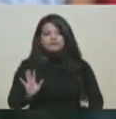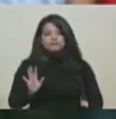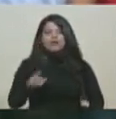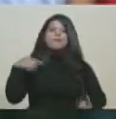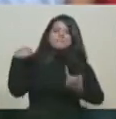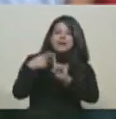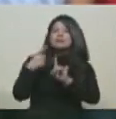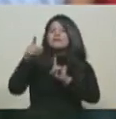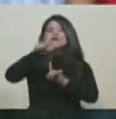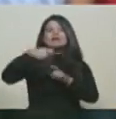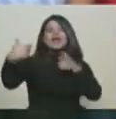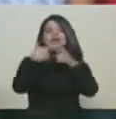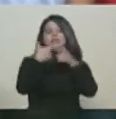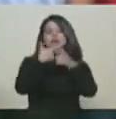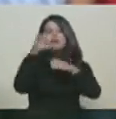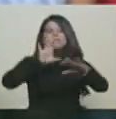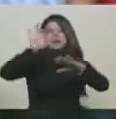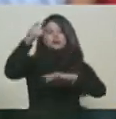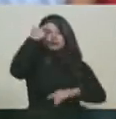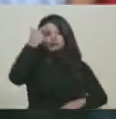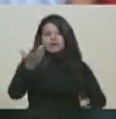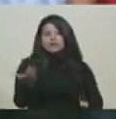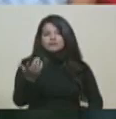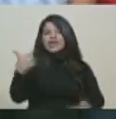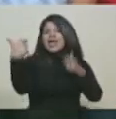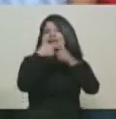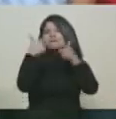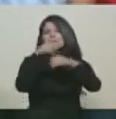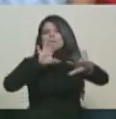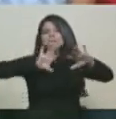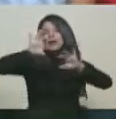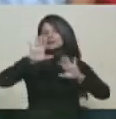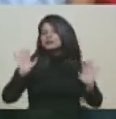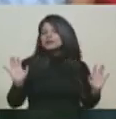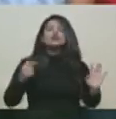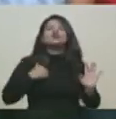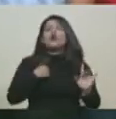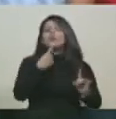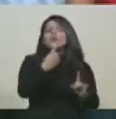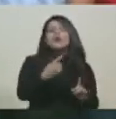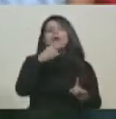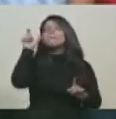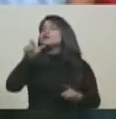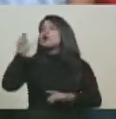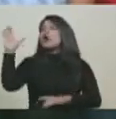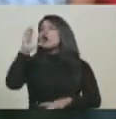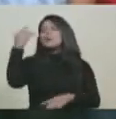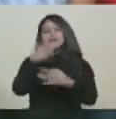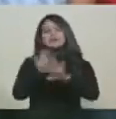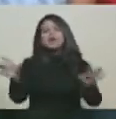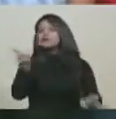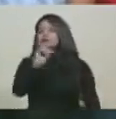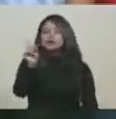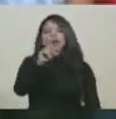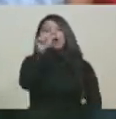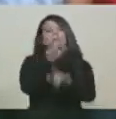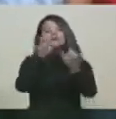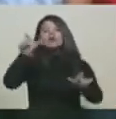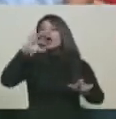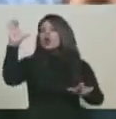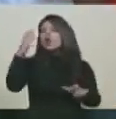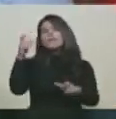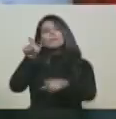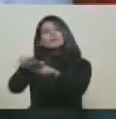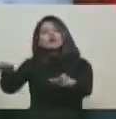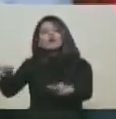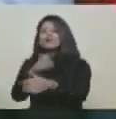los enemigos de la patria, ante los enemigos de la patria. Y no estoy hablando del pueblo colombiano, no. Al pueblo colombiano le damos nuestro abrazo,